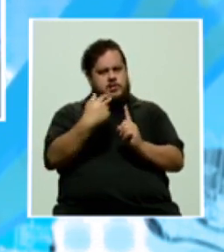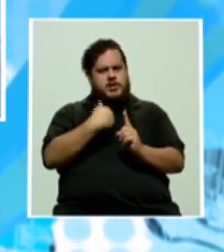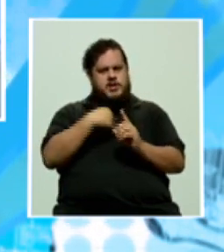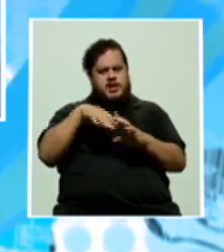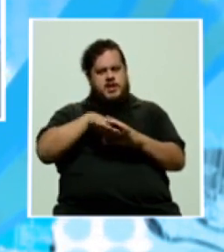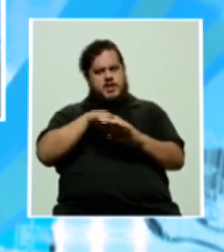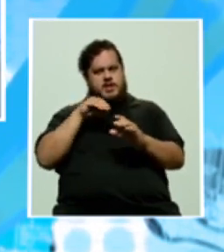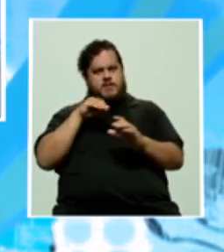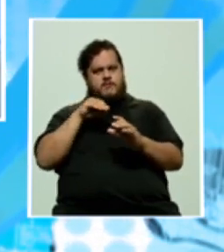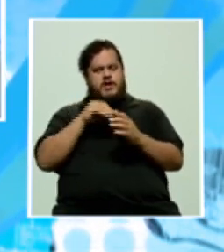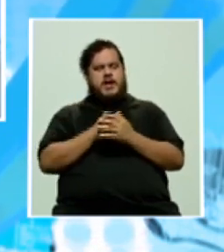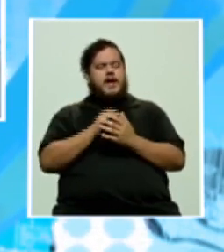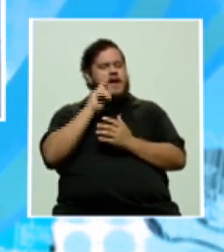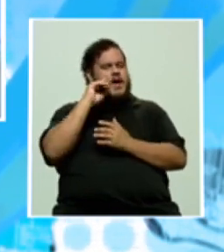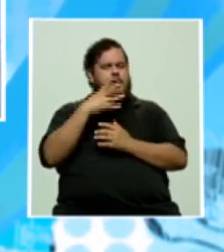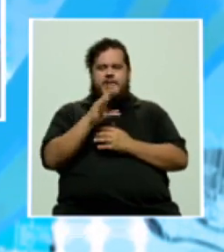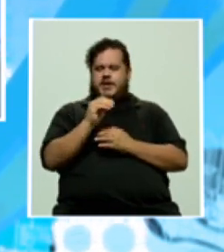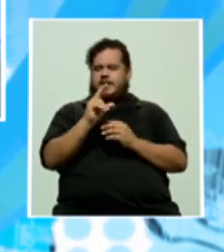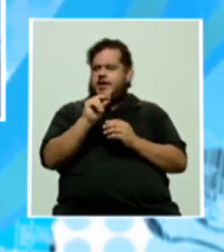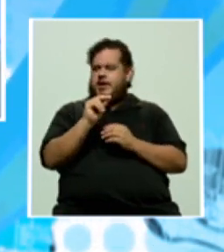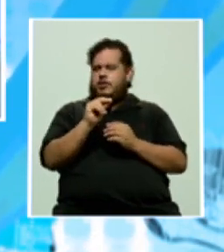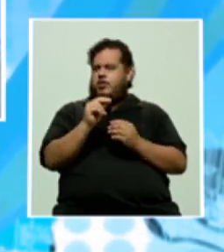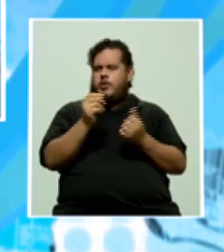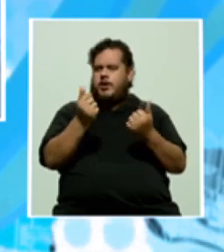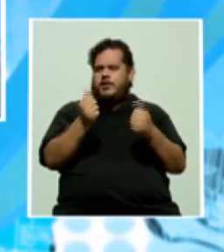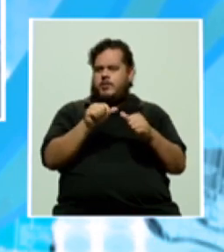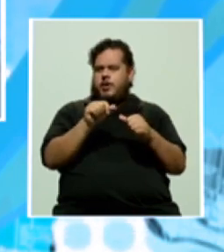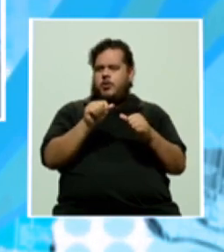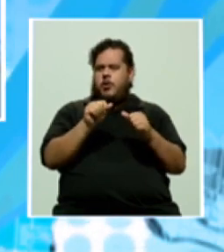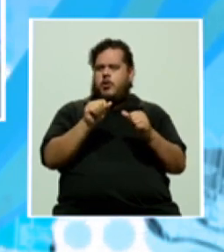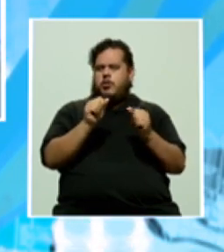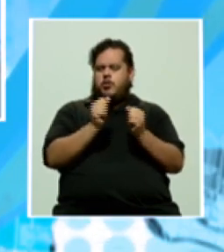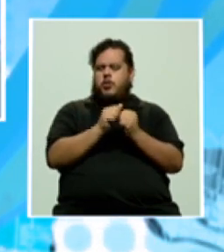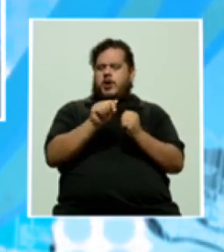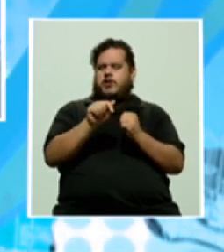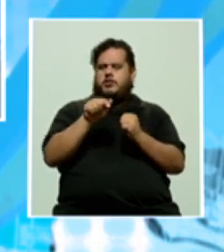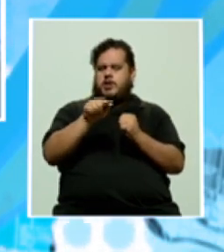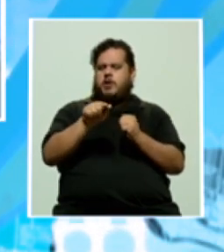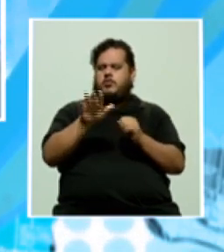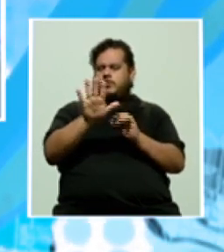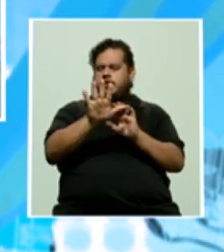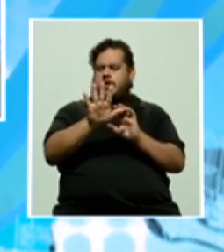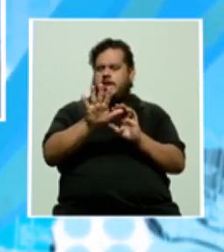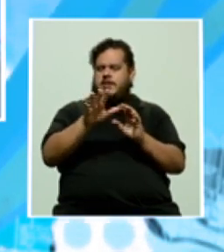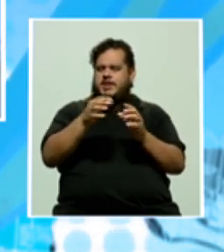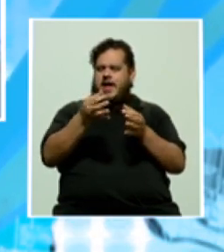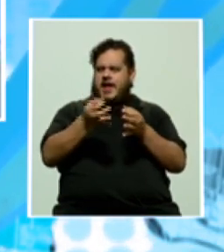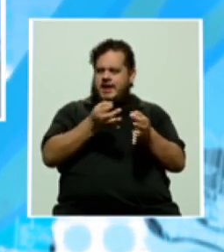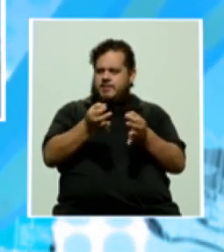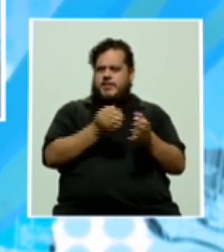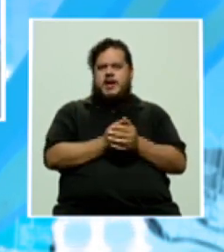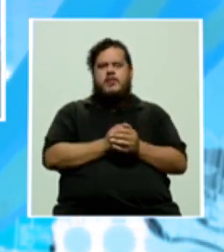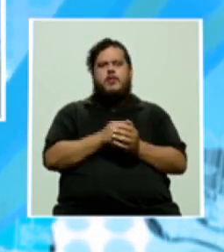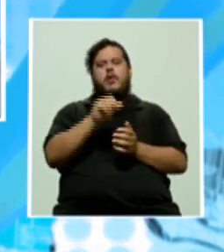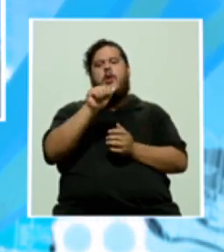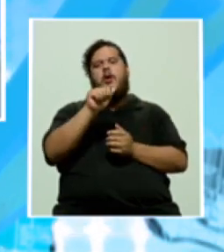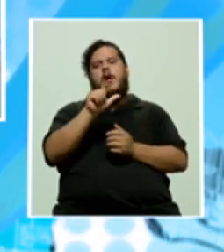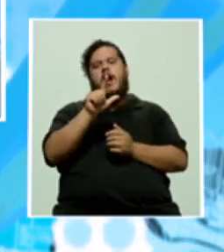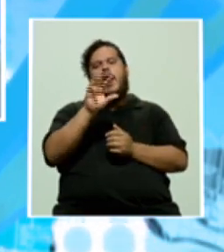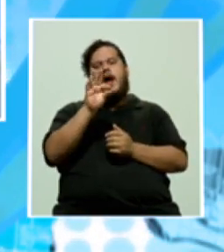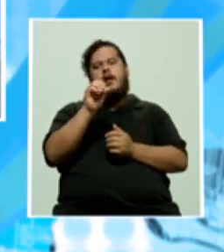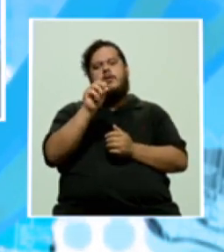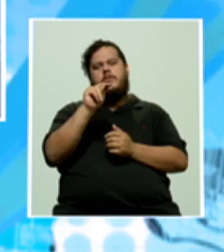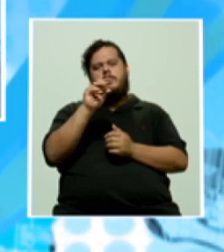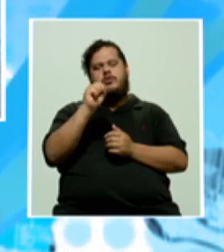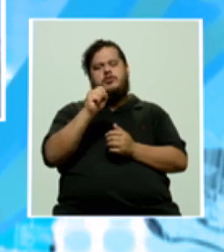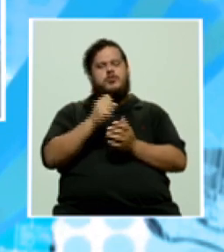fuera parece no coincidir con ese panorama que usted describe. Alfonso, Biden y Harris se